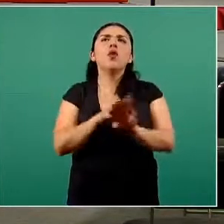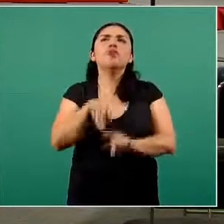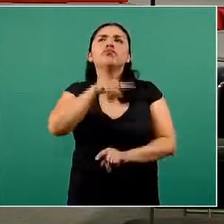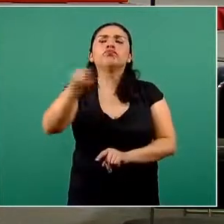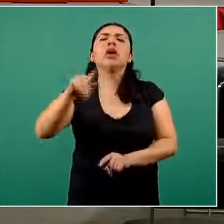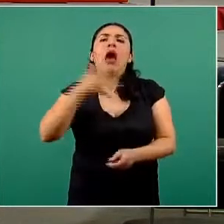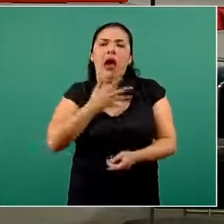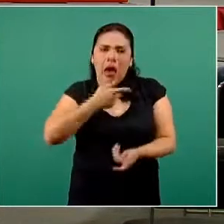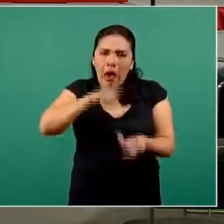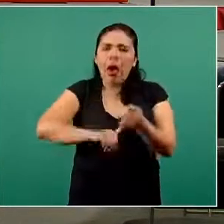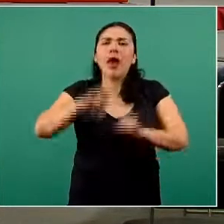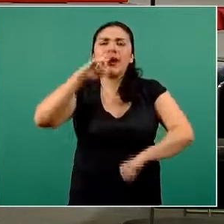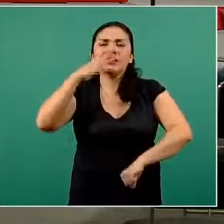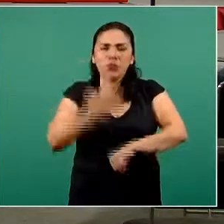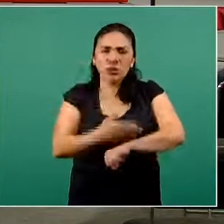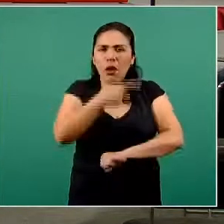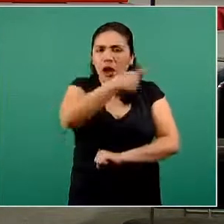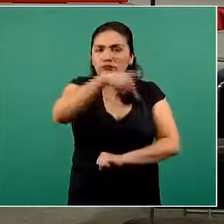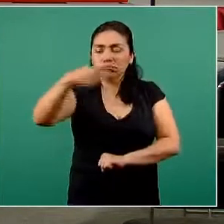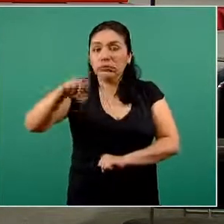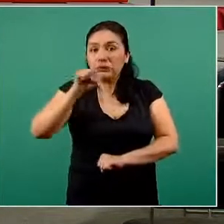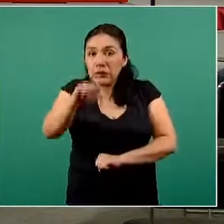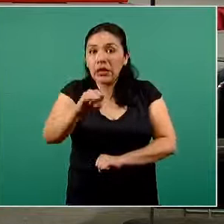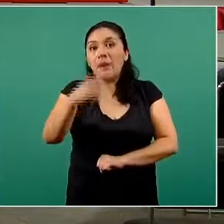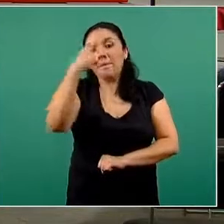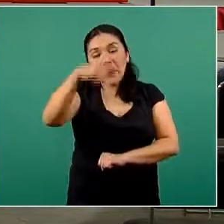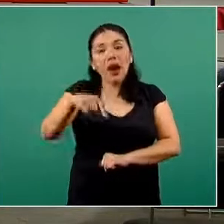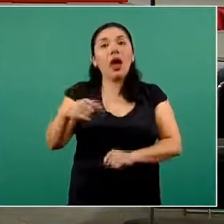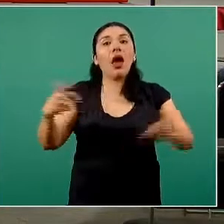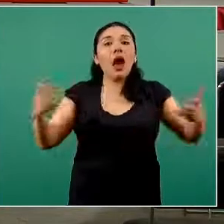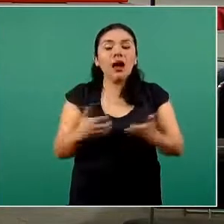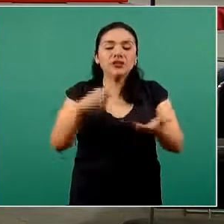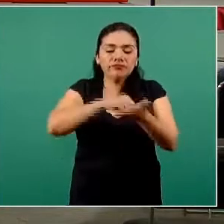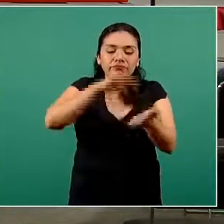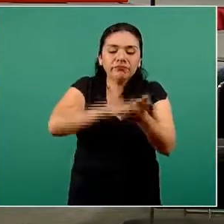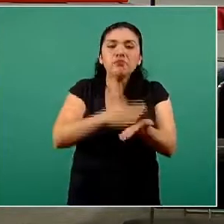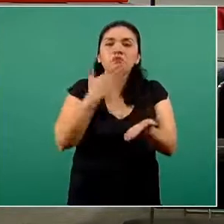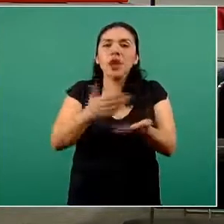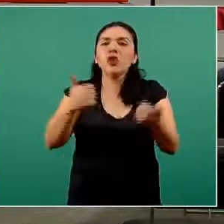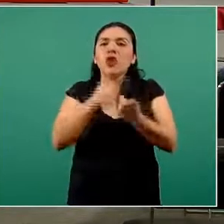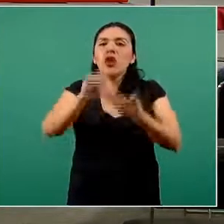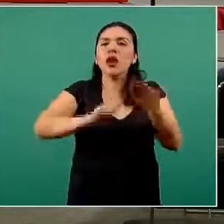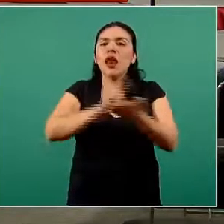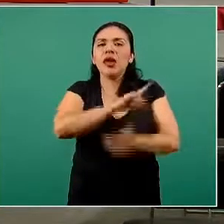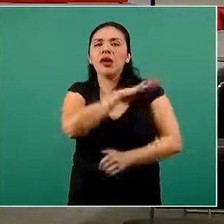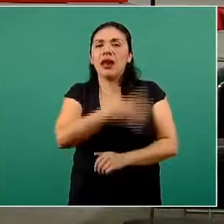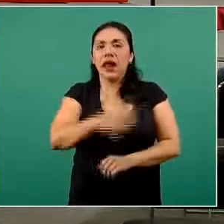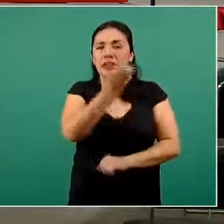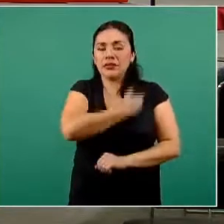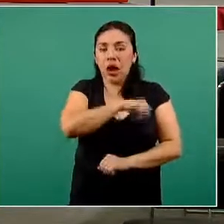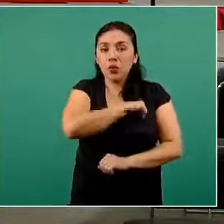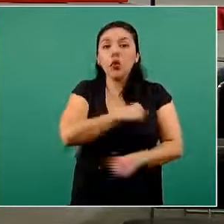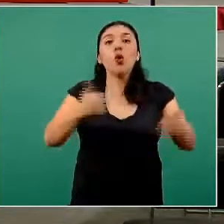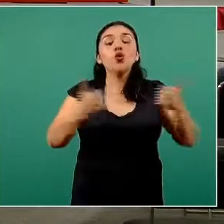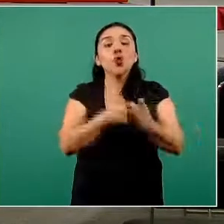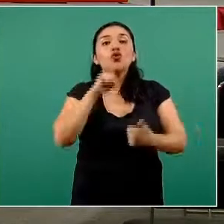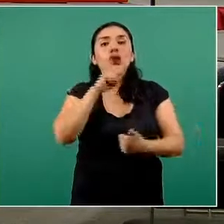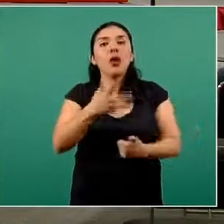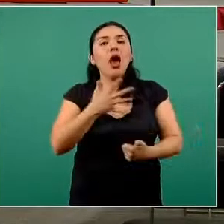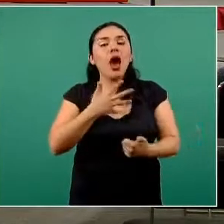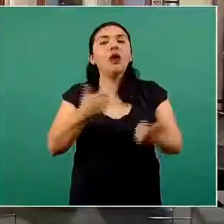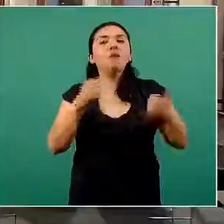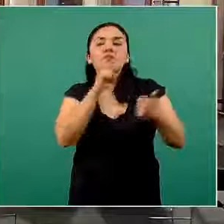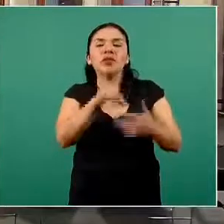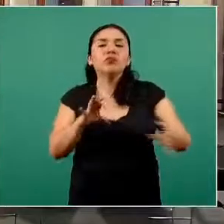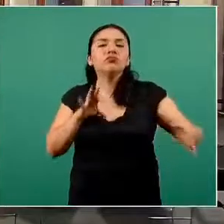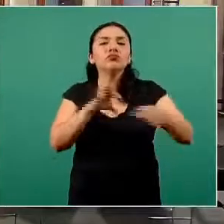de responsabilidades específicas que están bien establecidas en la Ley General de Salud, pero además están en